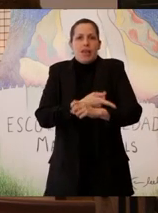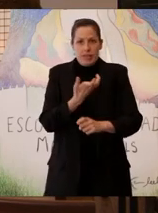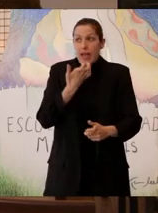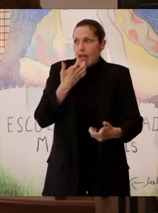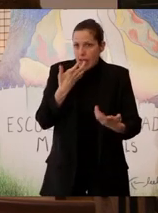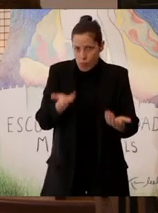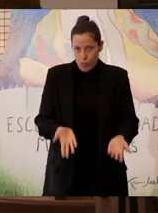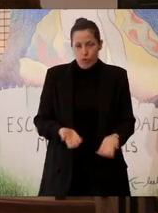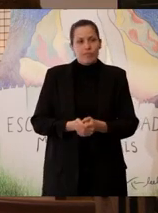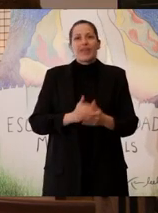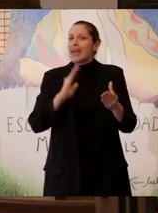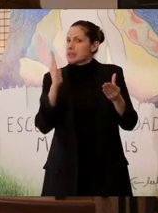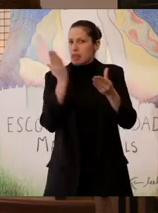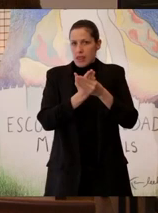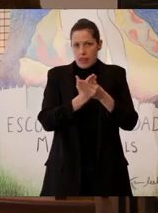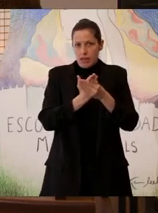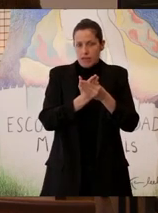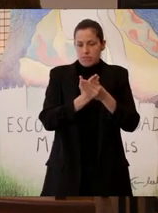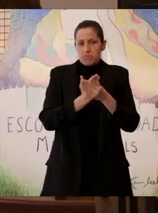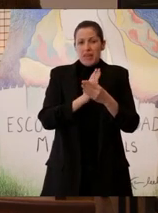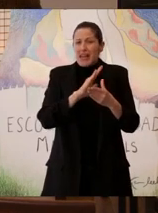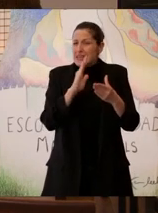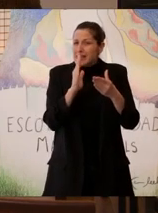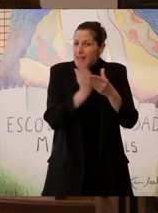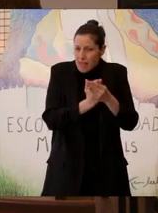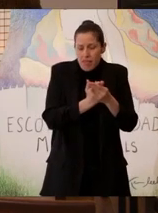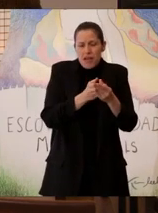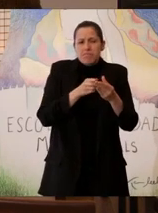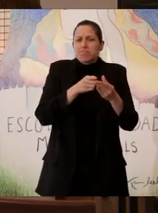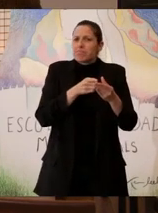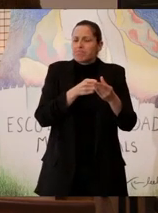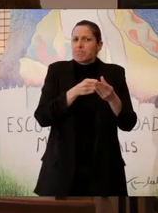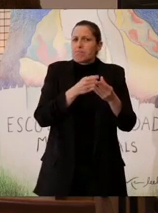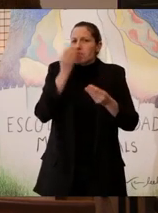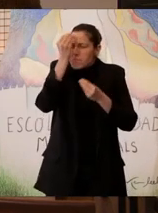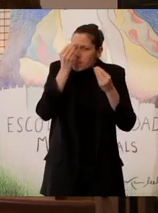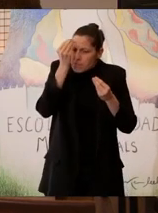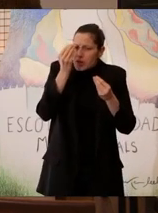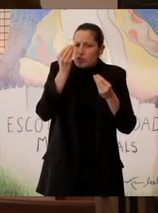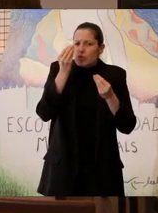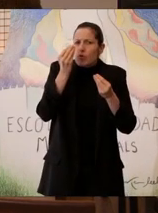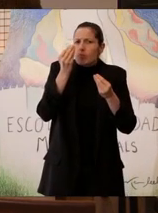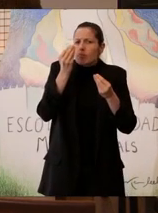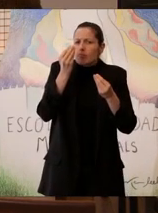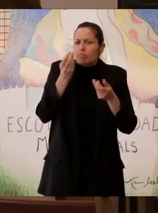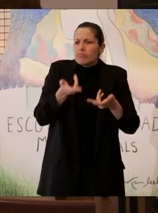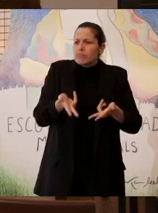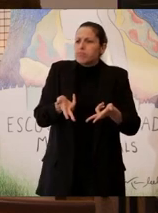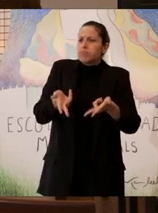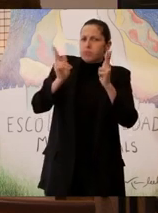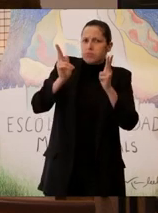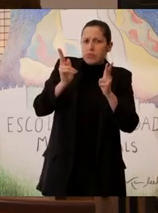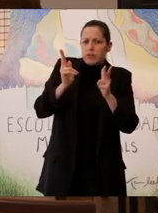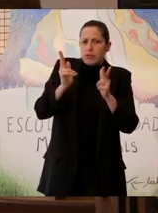Por ejemplo, las excedencias. No deberíamos haber permitido que se conceda el derecho a